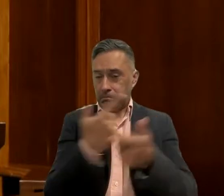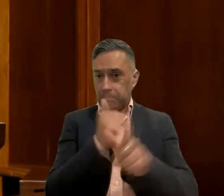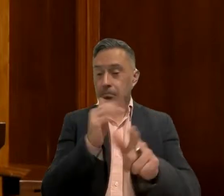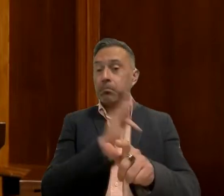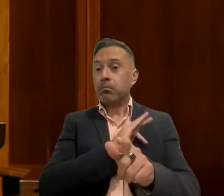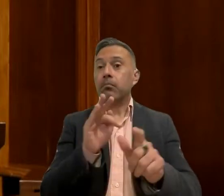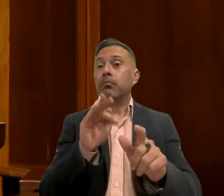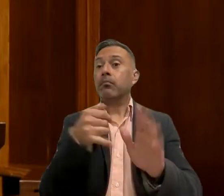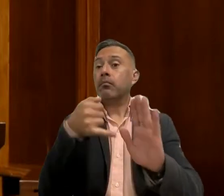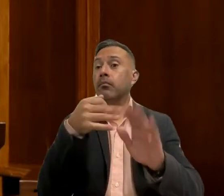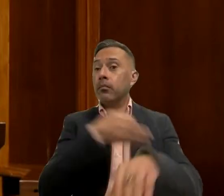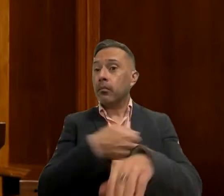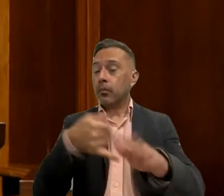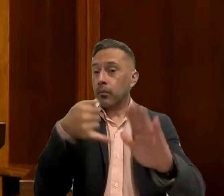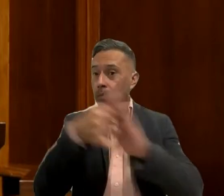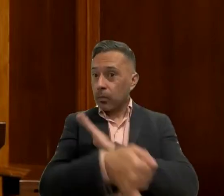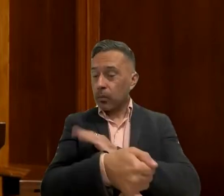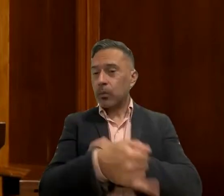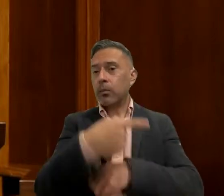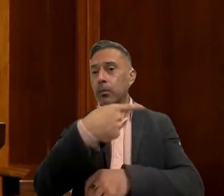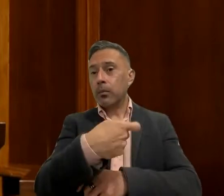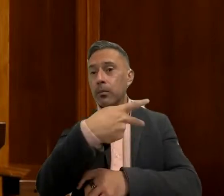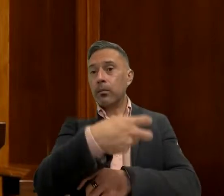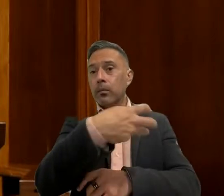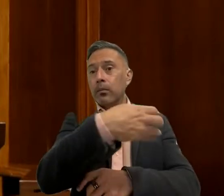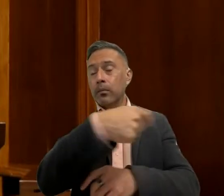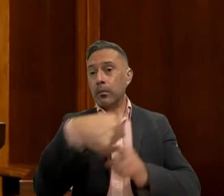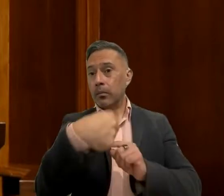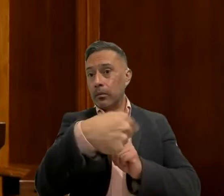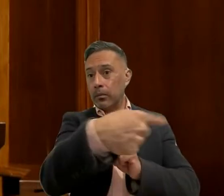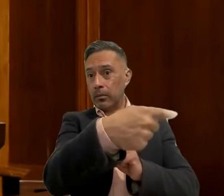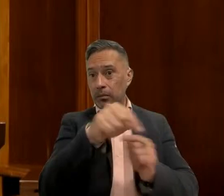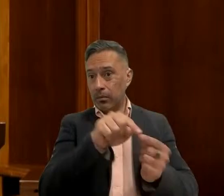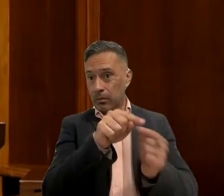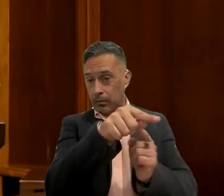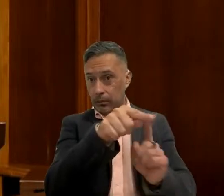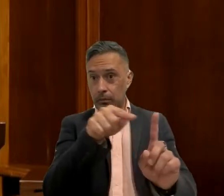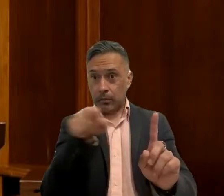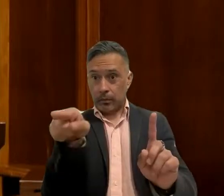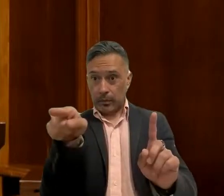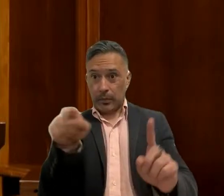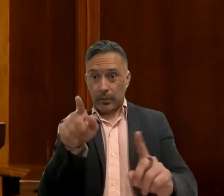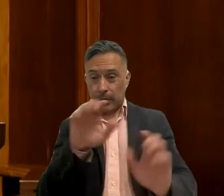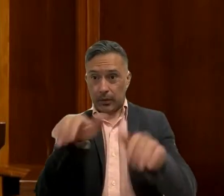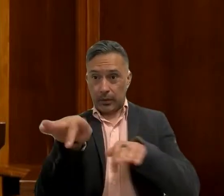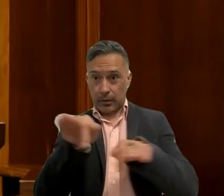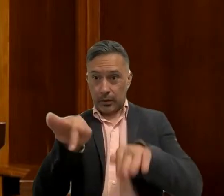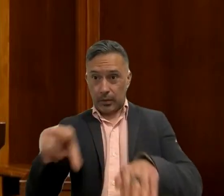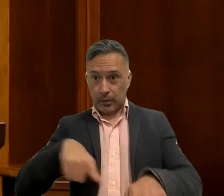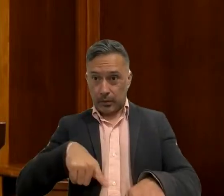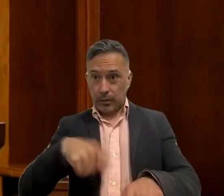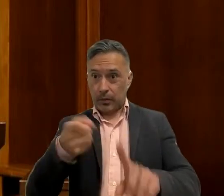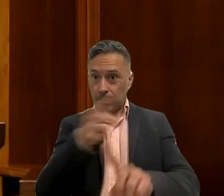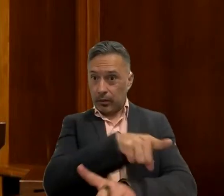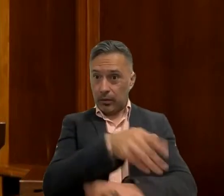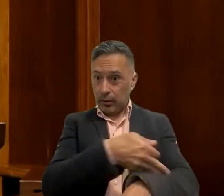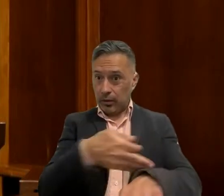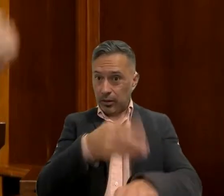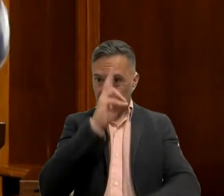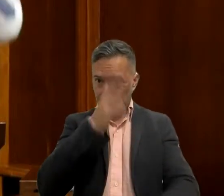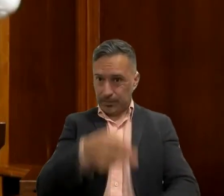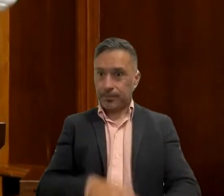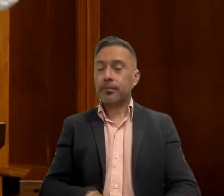de afinidad hasta el 2º grado, con la persona que esté ejerciendo la titularidad de la gubernatura. Puntos